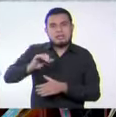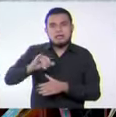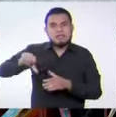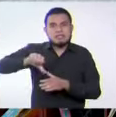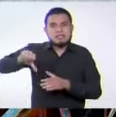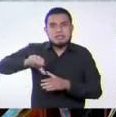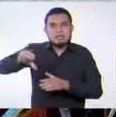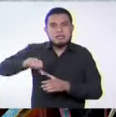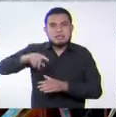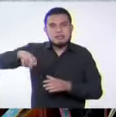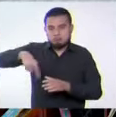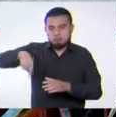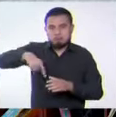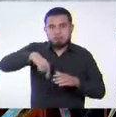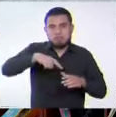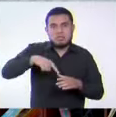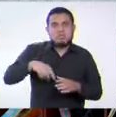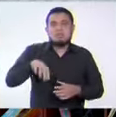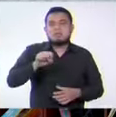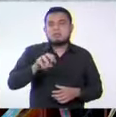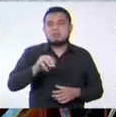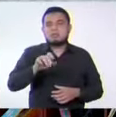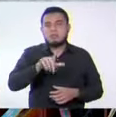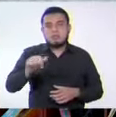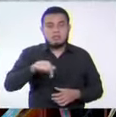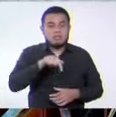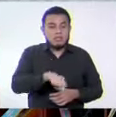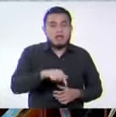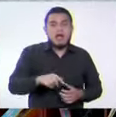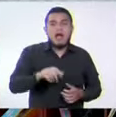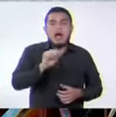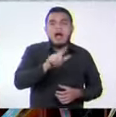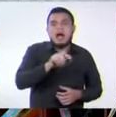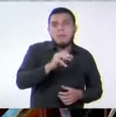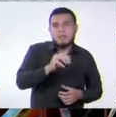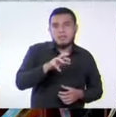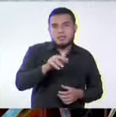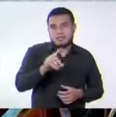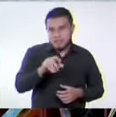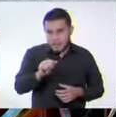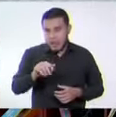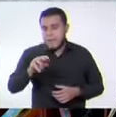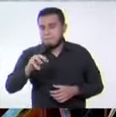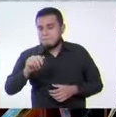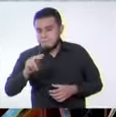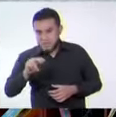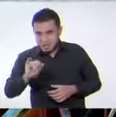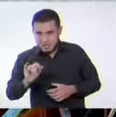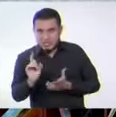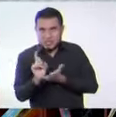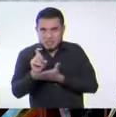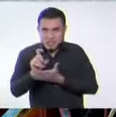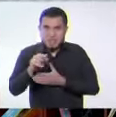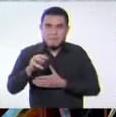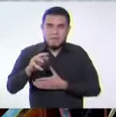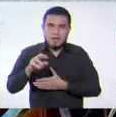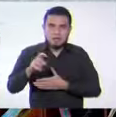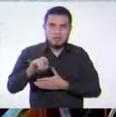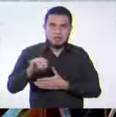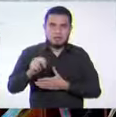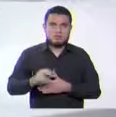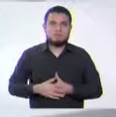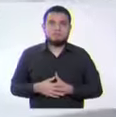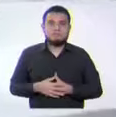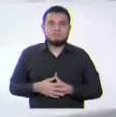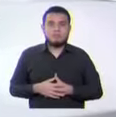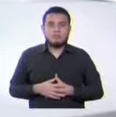este caso utilizaré semillas de almendra, de maní y de marañón. Procederemos con la primera parte de nuestro